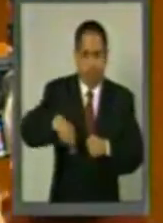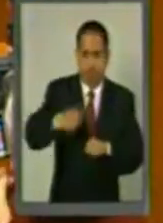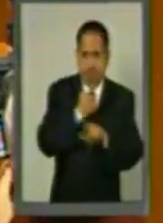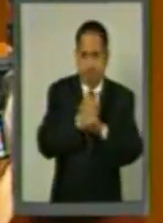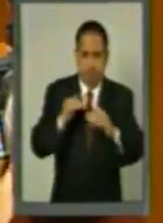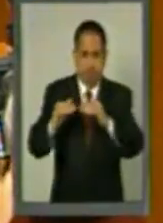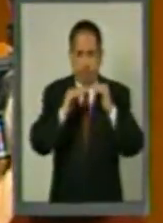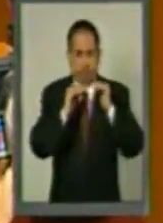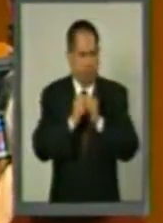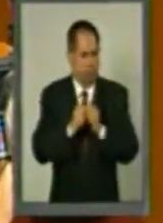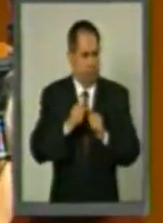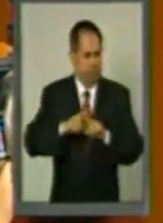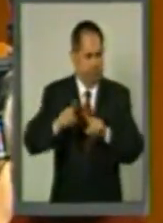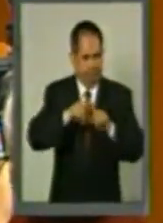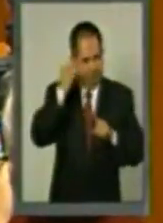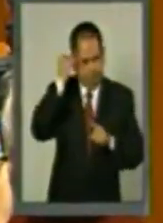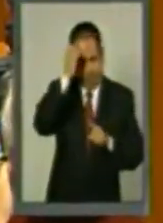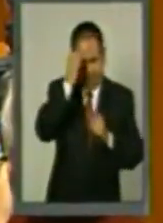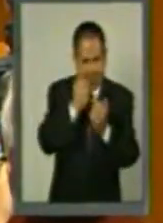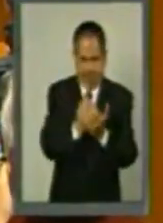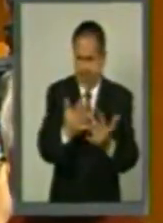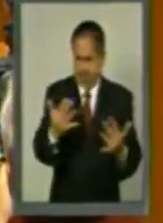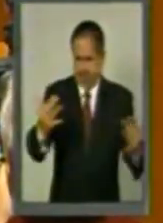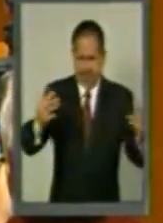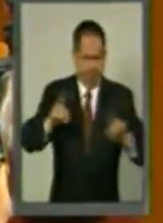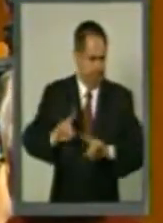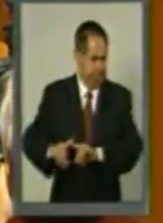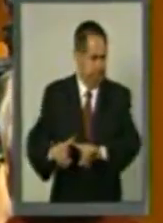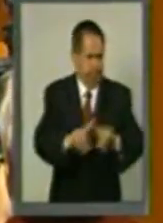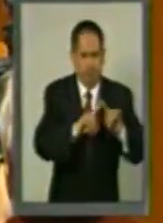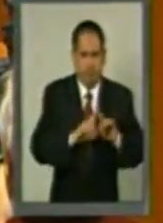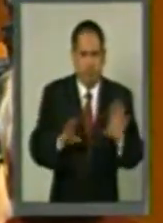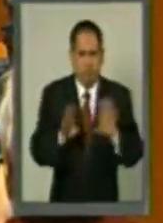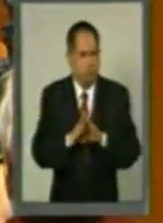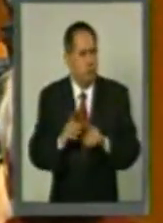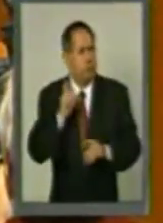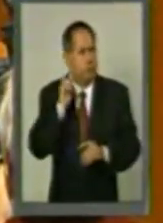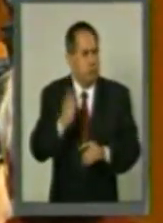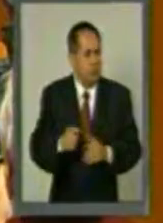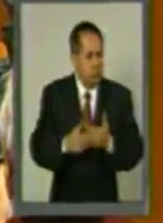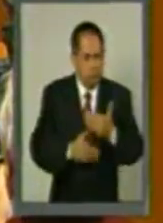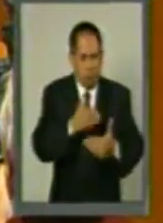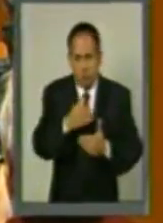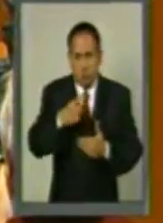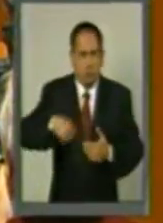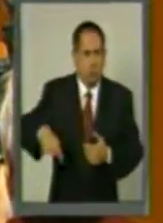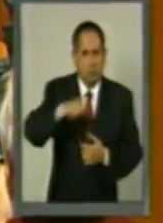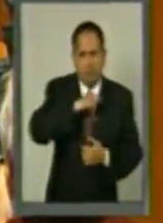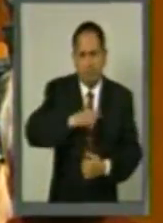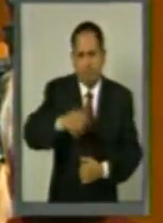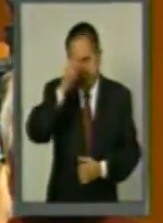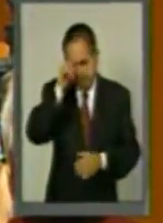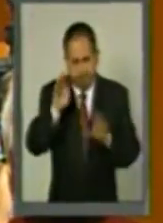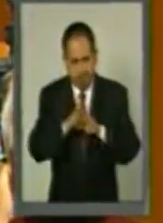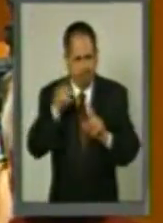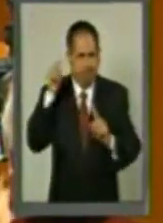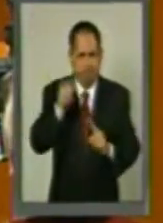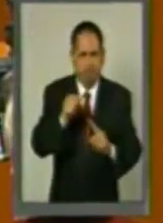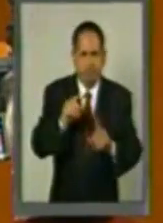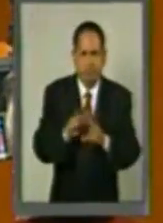democrático y plural, donde precede una etapa de acuerdos en los que han